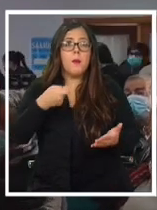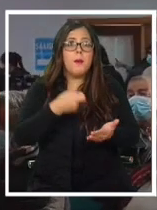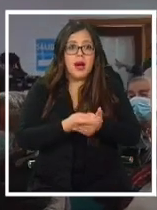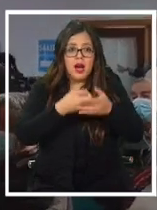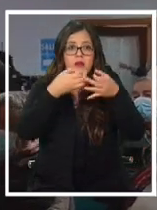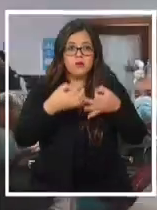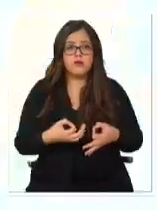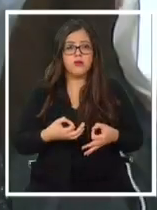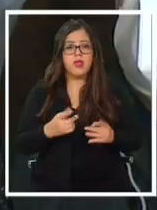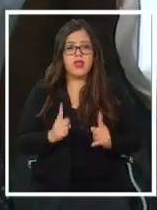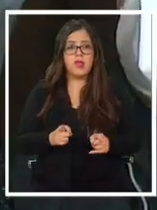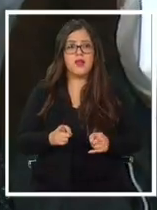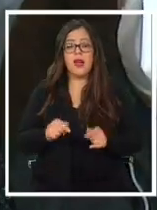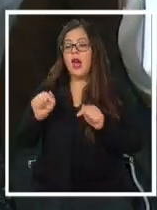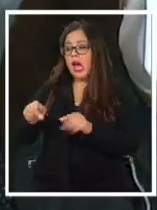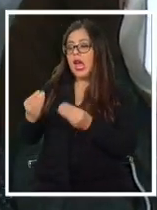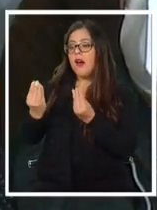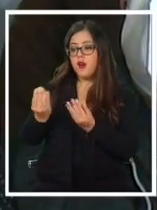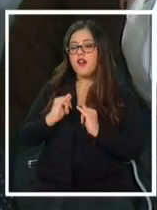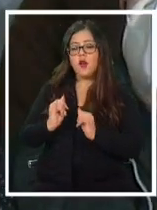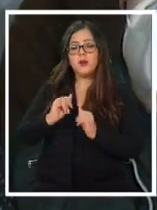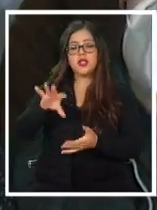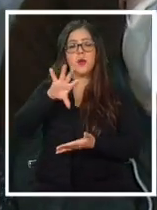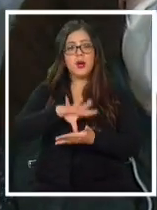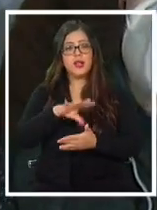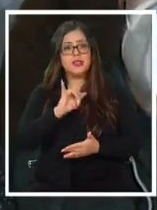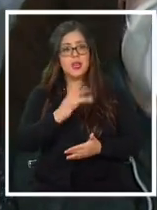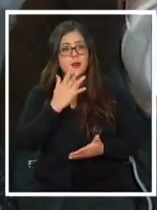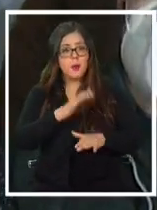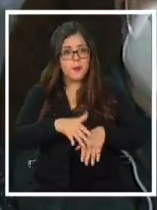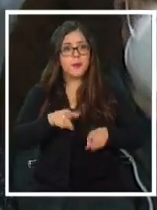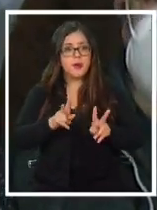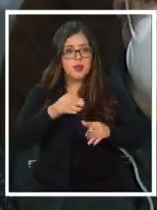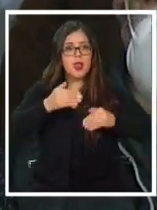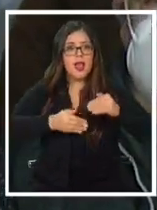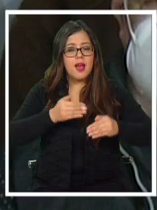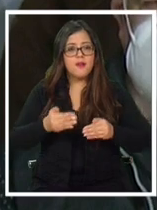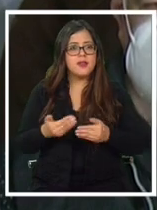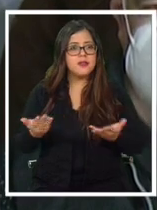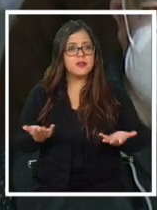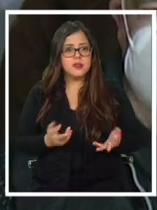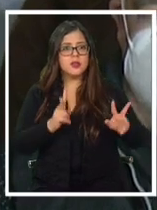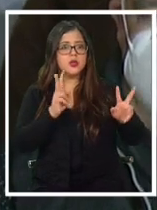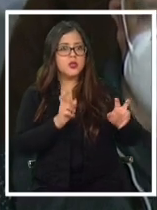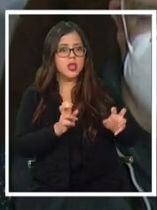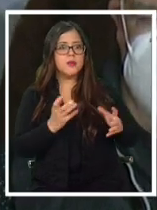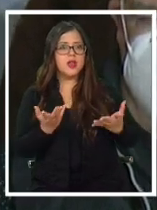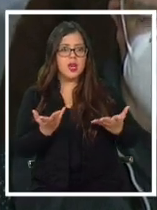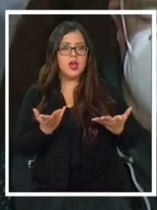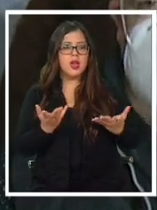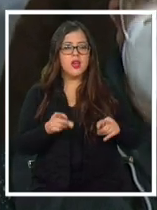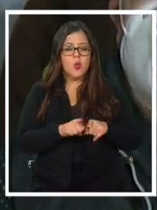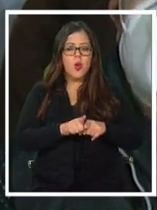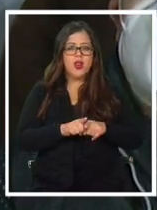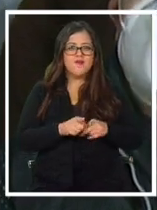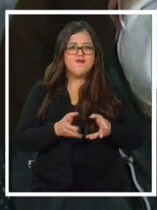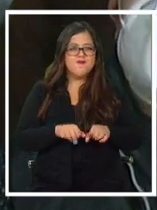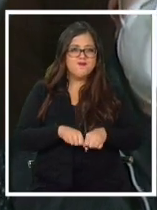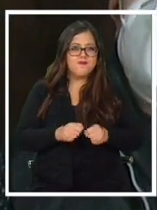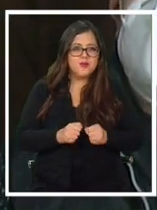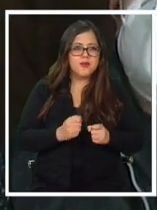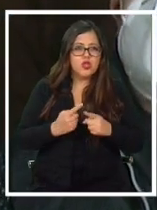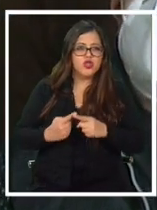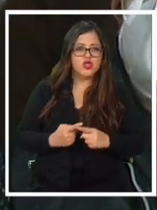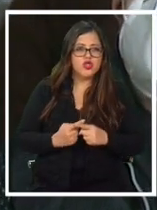precio correspondiente. Es una buena noticia para el país, porque nos permite avanzar en un tema que nos tiene profundamente quebrados como sociedad,